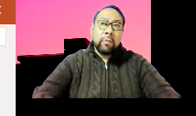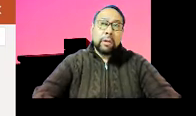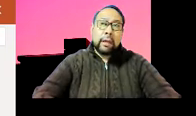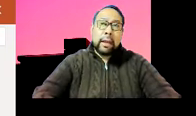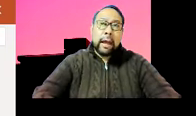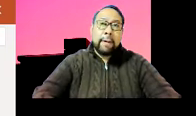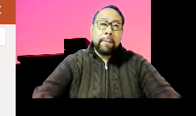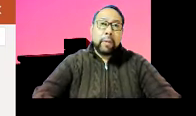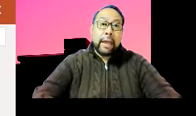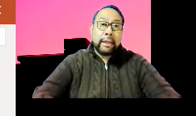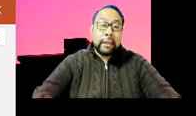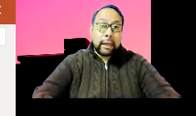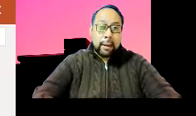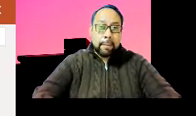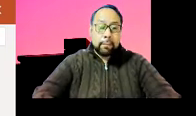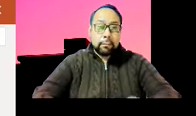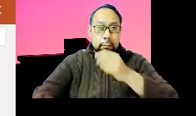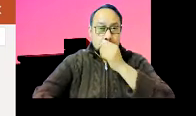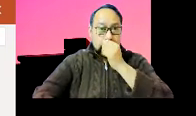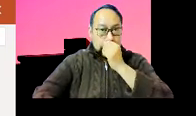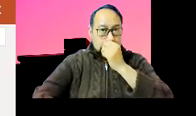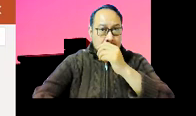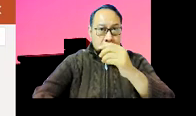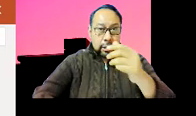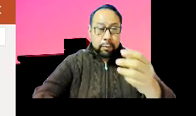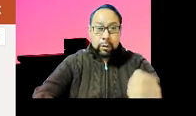cuando hablemos de la ética